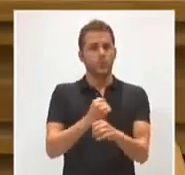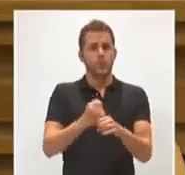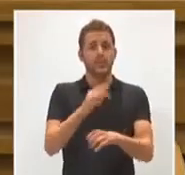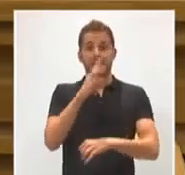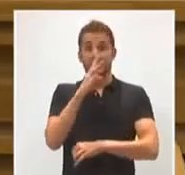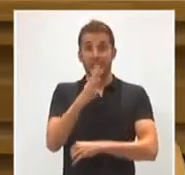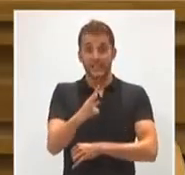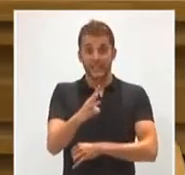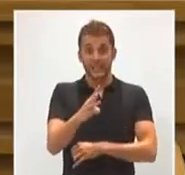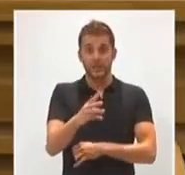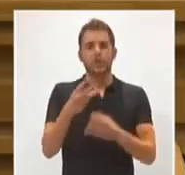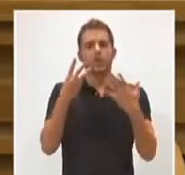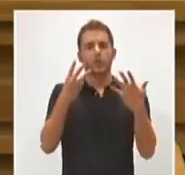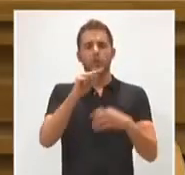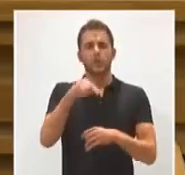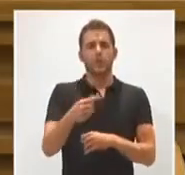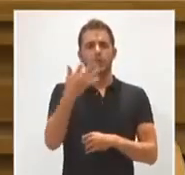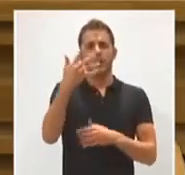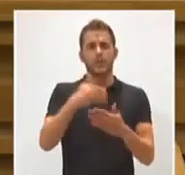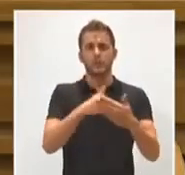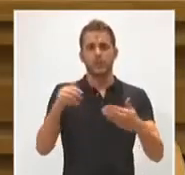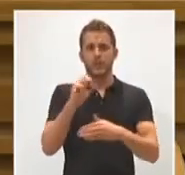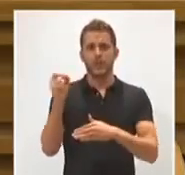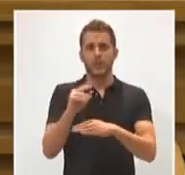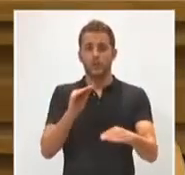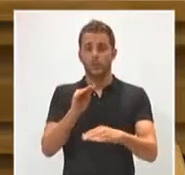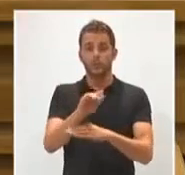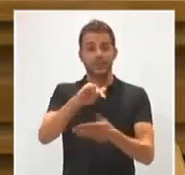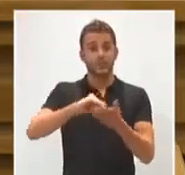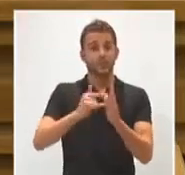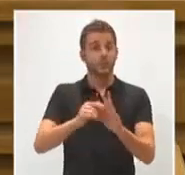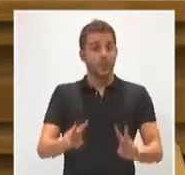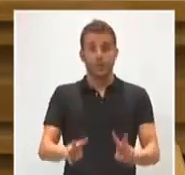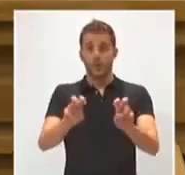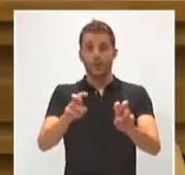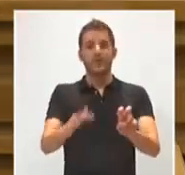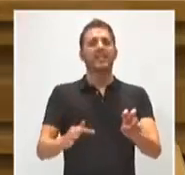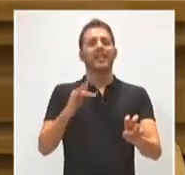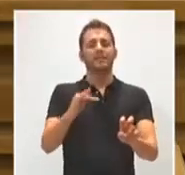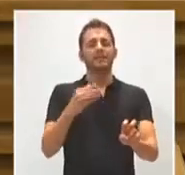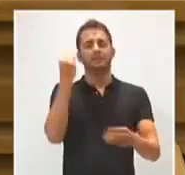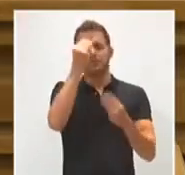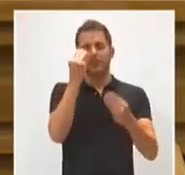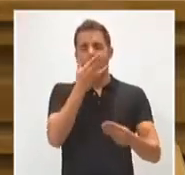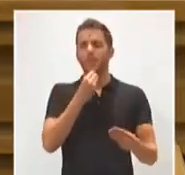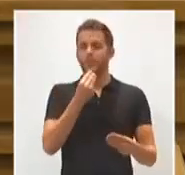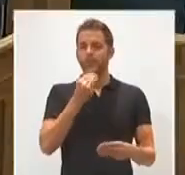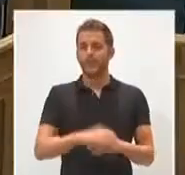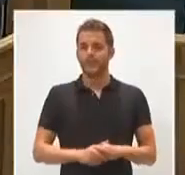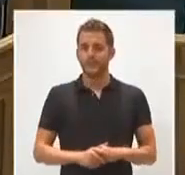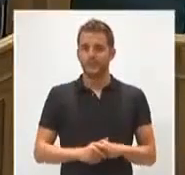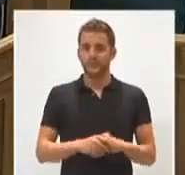tres años por un montante de 85 millones de euros este es nuevo y además que lo que va a ser hermoso en su gestación muy